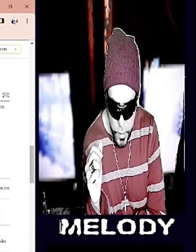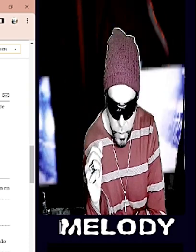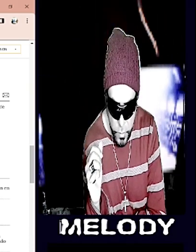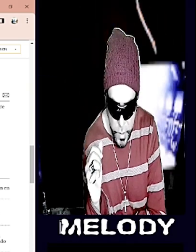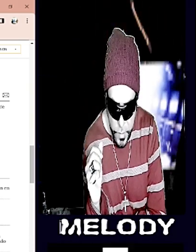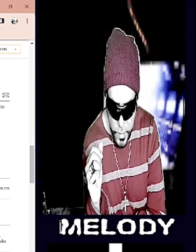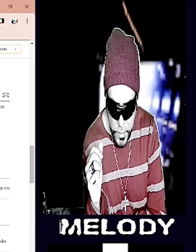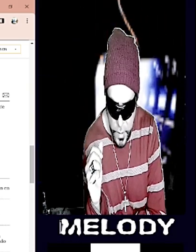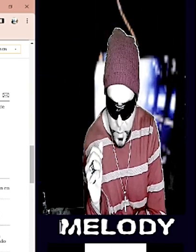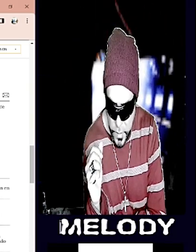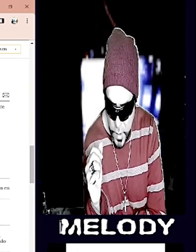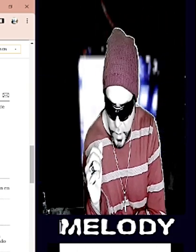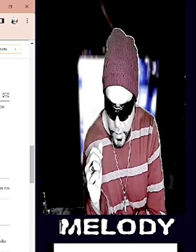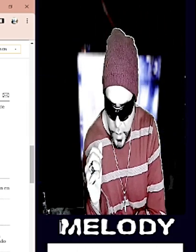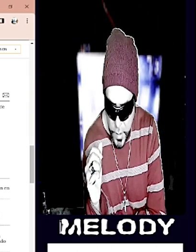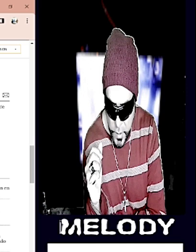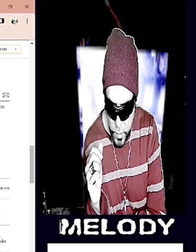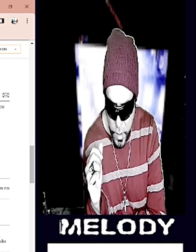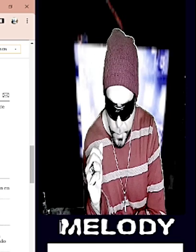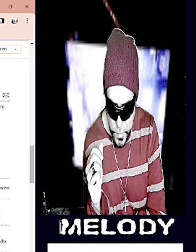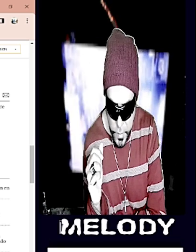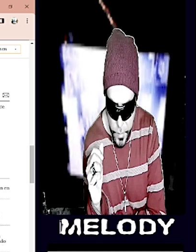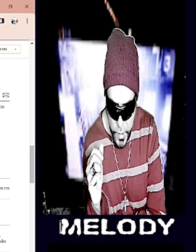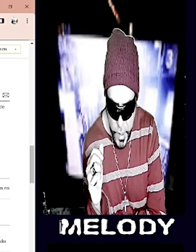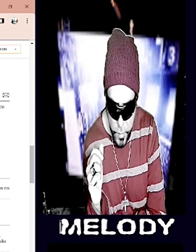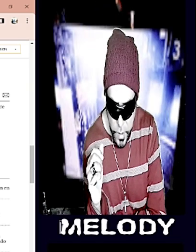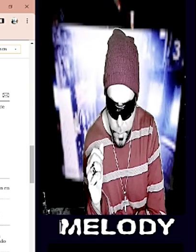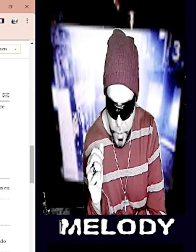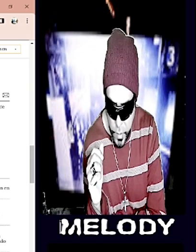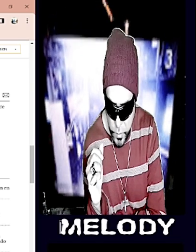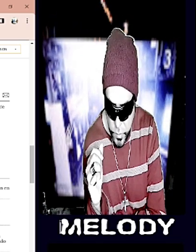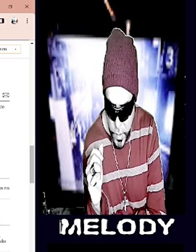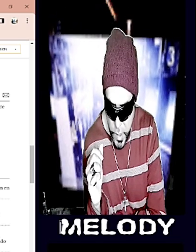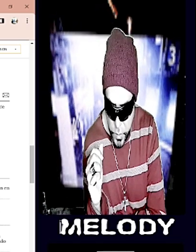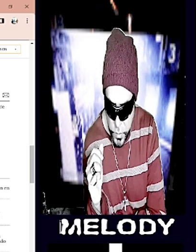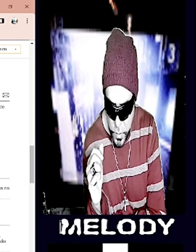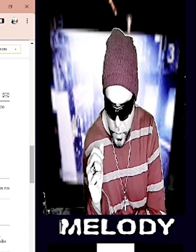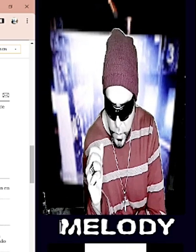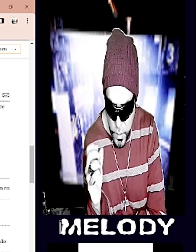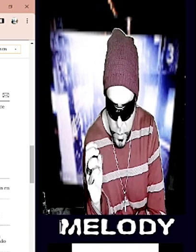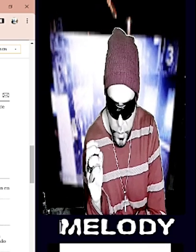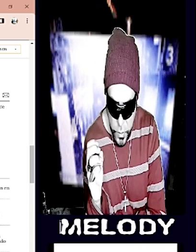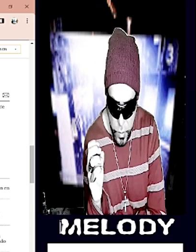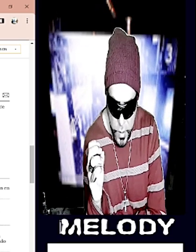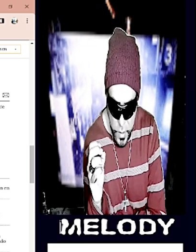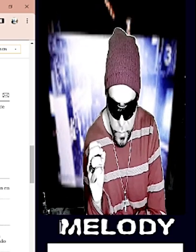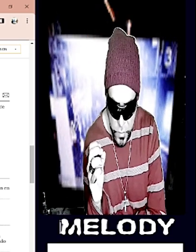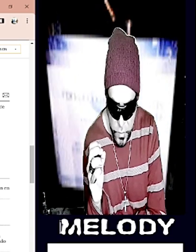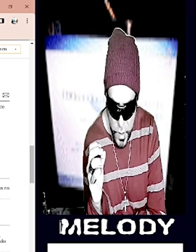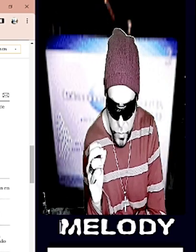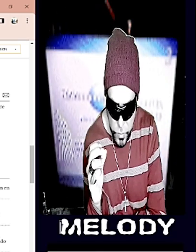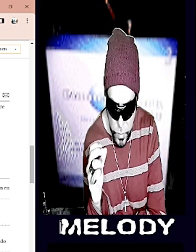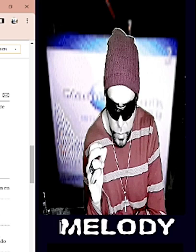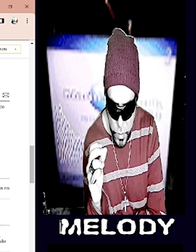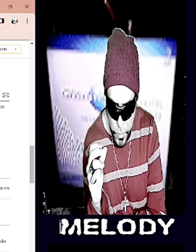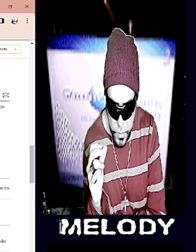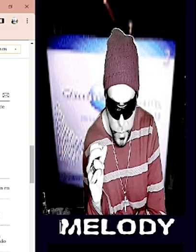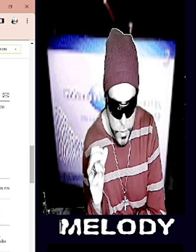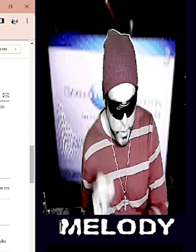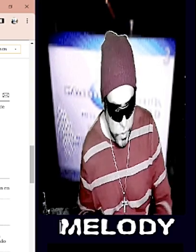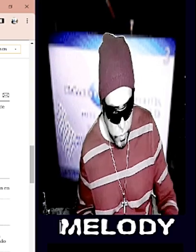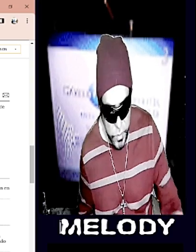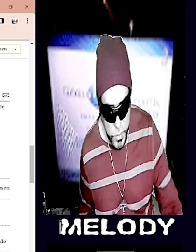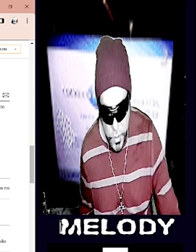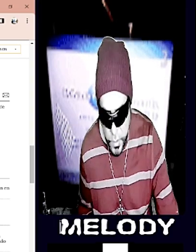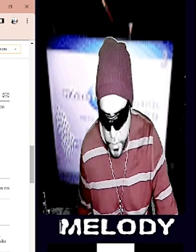apoyo y contrario a los límites que le dicta la ley electoral el presidente mexicano ha llamado a los ciudadanos deen reflexionar su voto en las